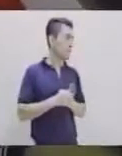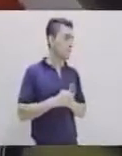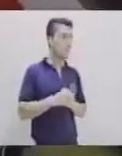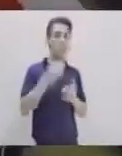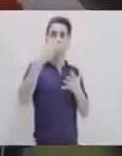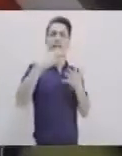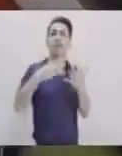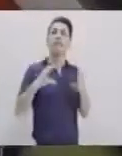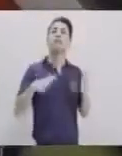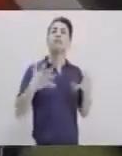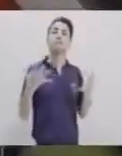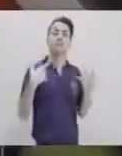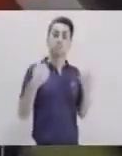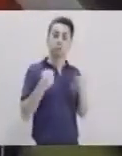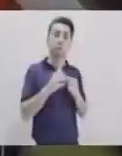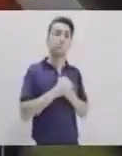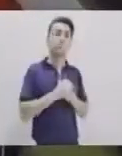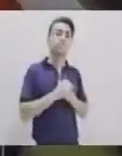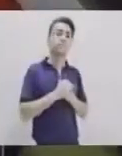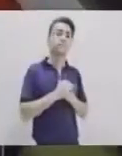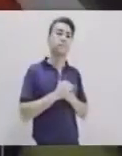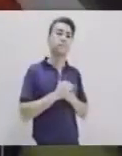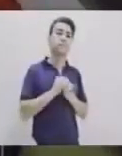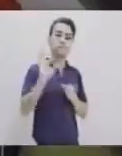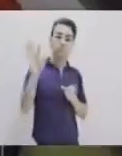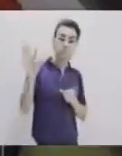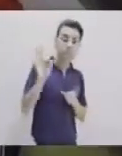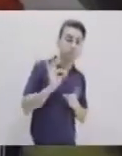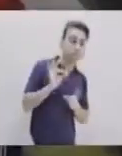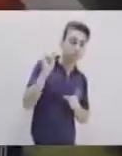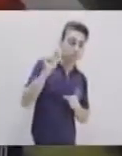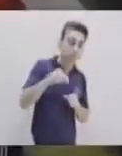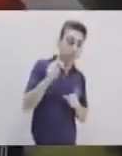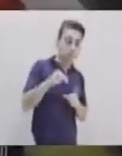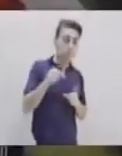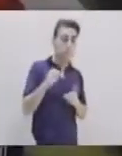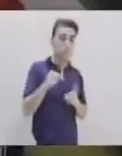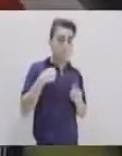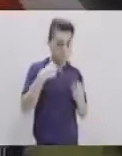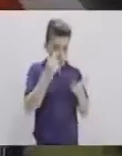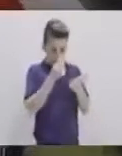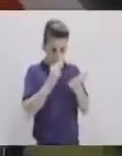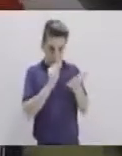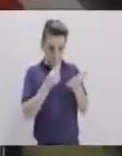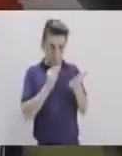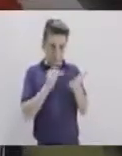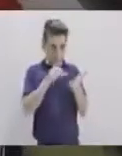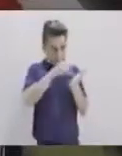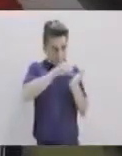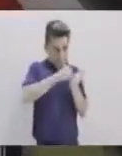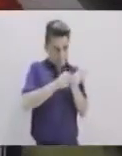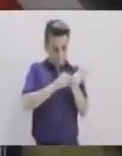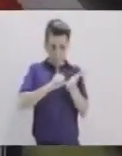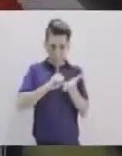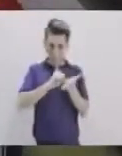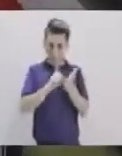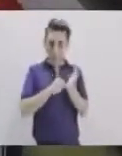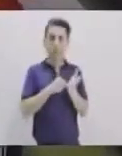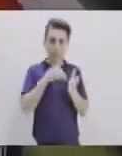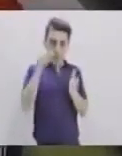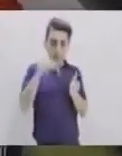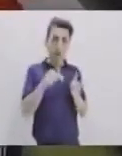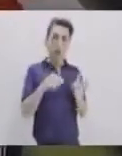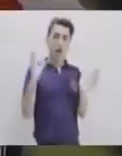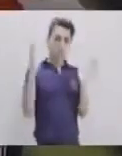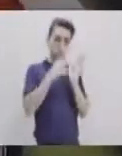de los materiales vamos a hacer lo siguiente. Vamos a agarrar nuestro diseño y vamos a calcarlo. Vamos a pegarlo sobre el cartón que vamos a emplear,